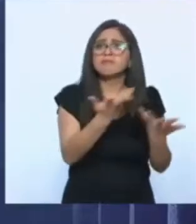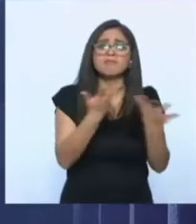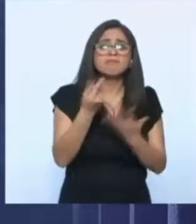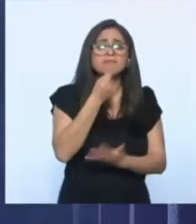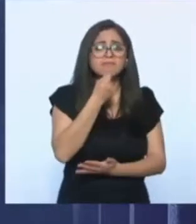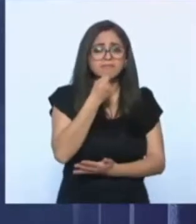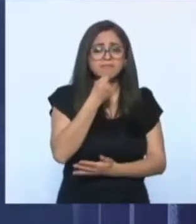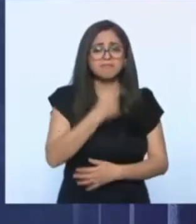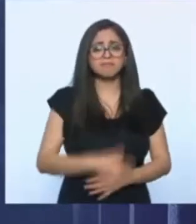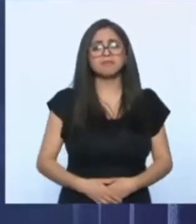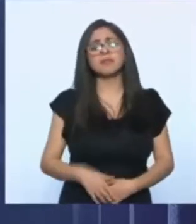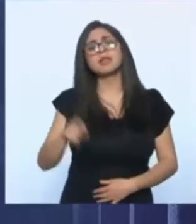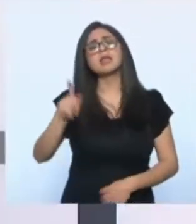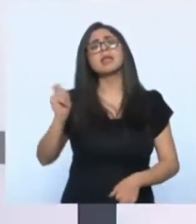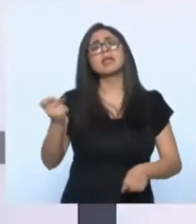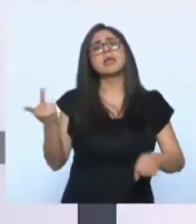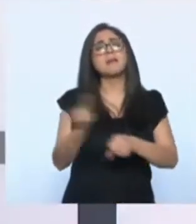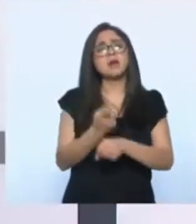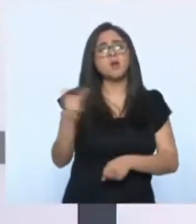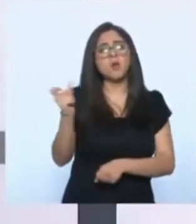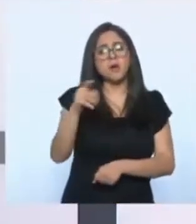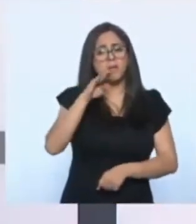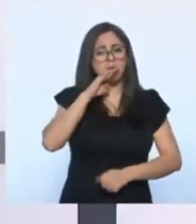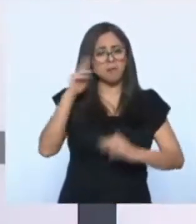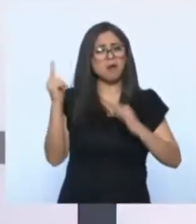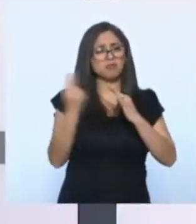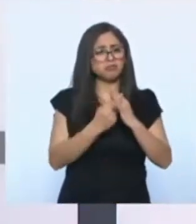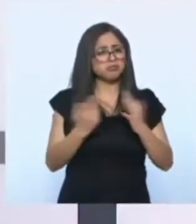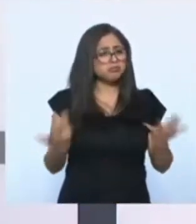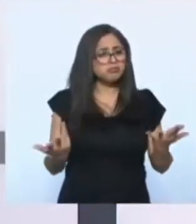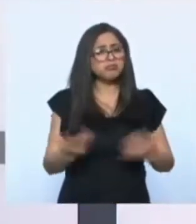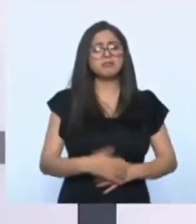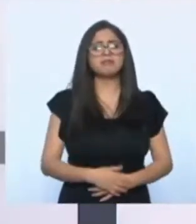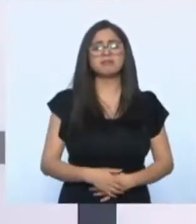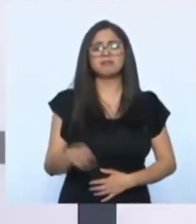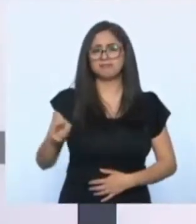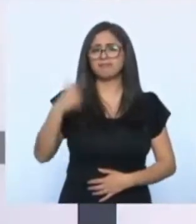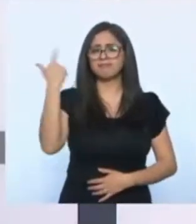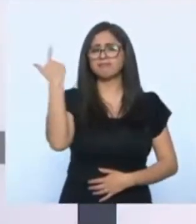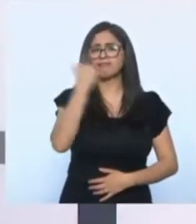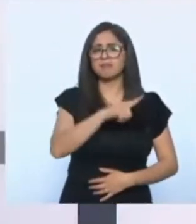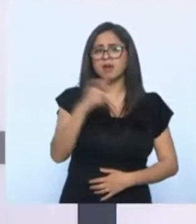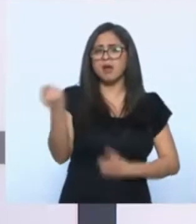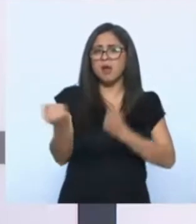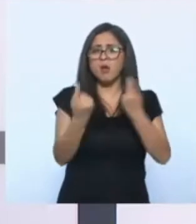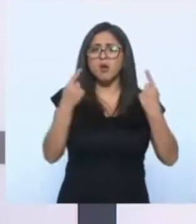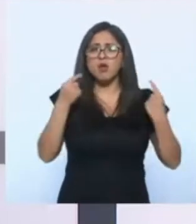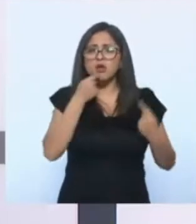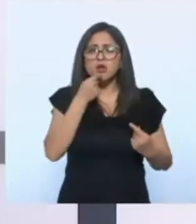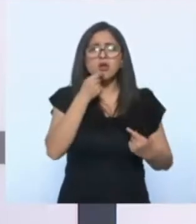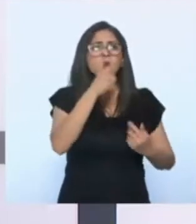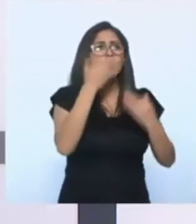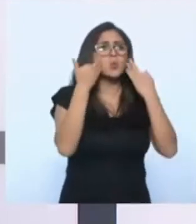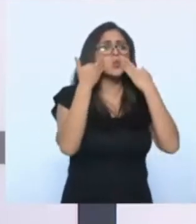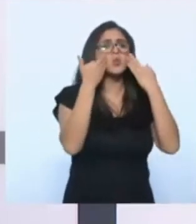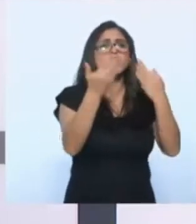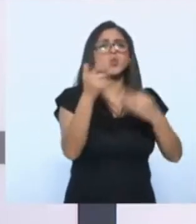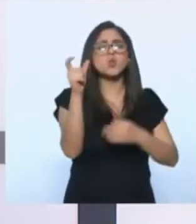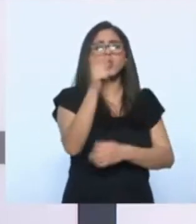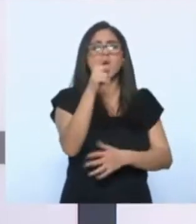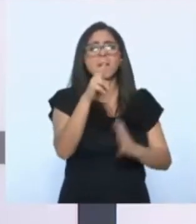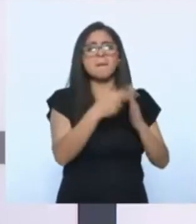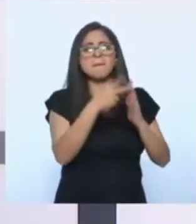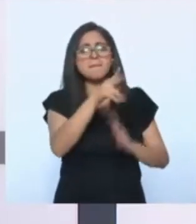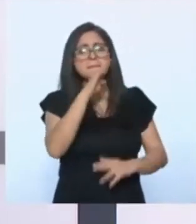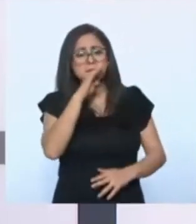pues asesinada? Terrible, y los niños muchas veces son testigos de esto. Y entonces pues sí requieren de que el